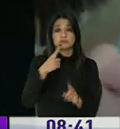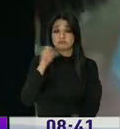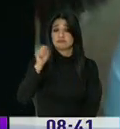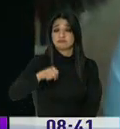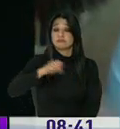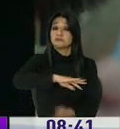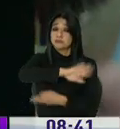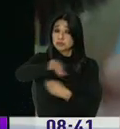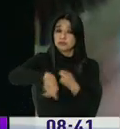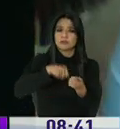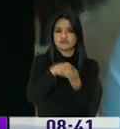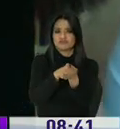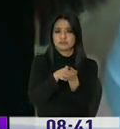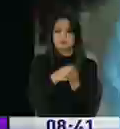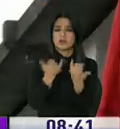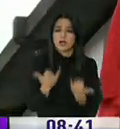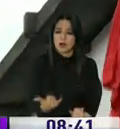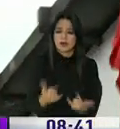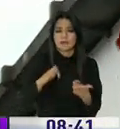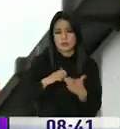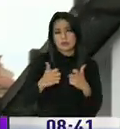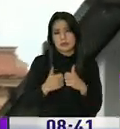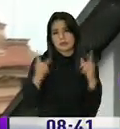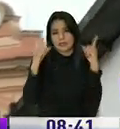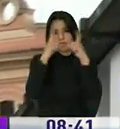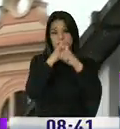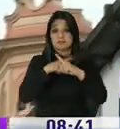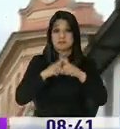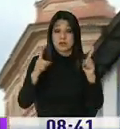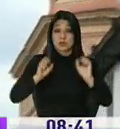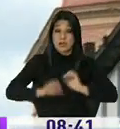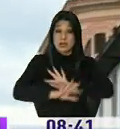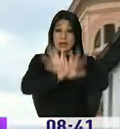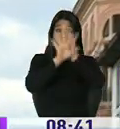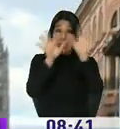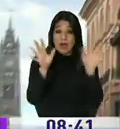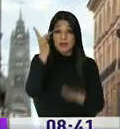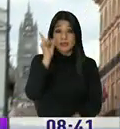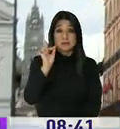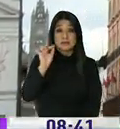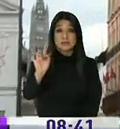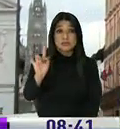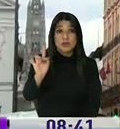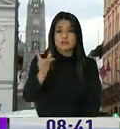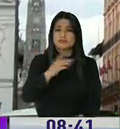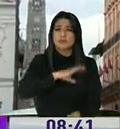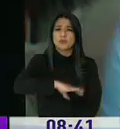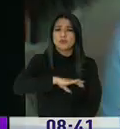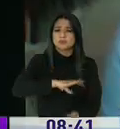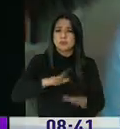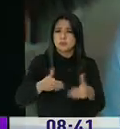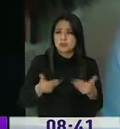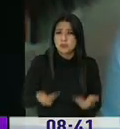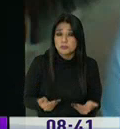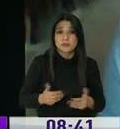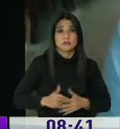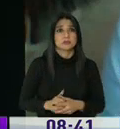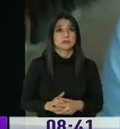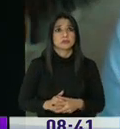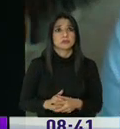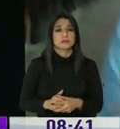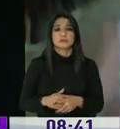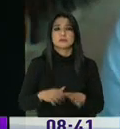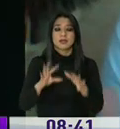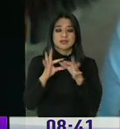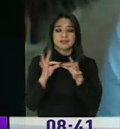todos pongan el hombro por la situación, pero advierte que no hay claridad para adoptar la decisión a la lógica municipal. Ver efectivamente cómo está el